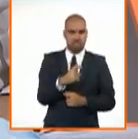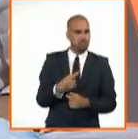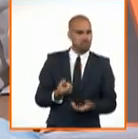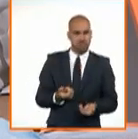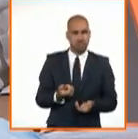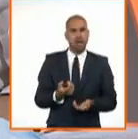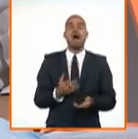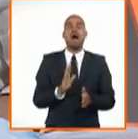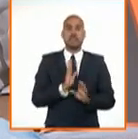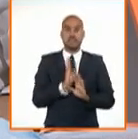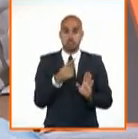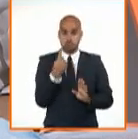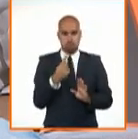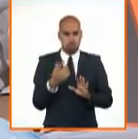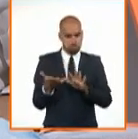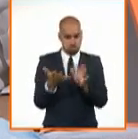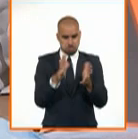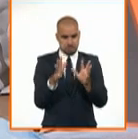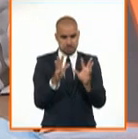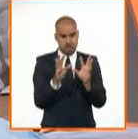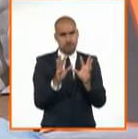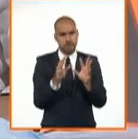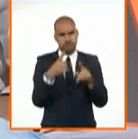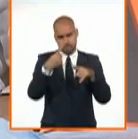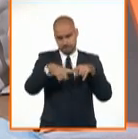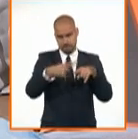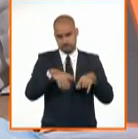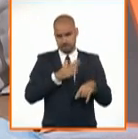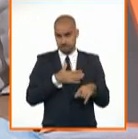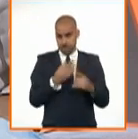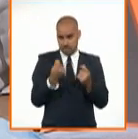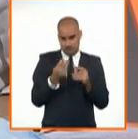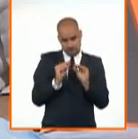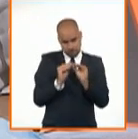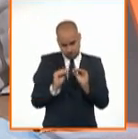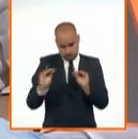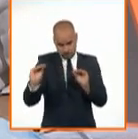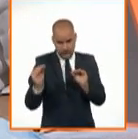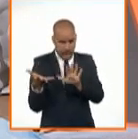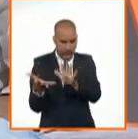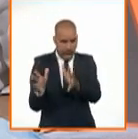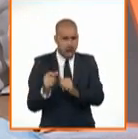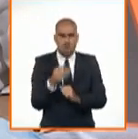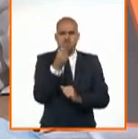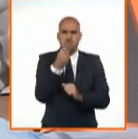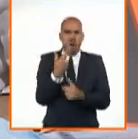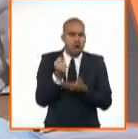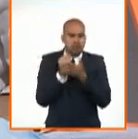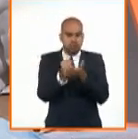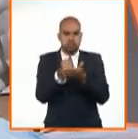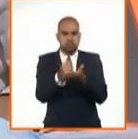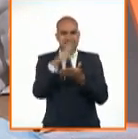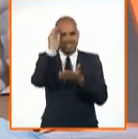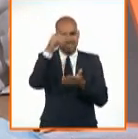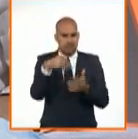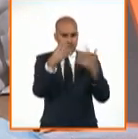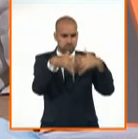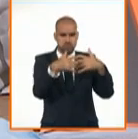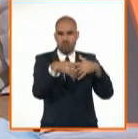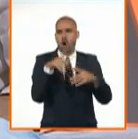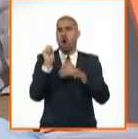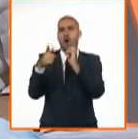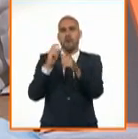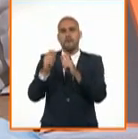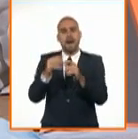un grupo de recursos importantes financieros también para apoyar la generación técnica y comprar estas piezas repuestos